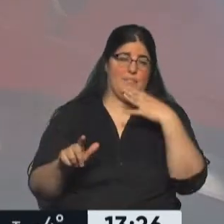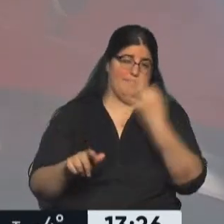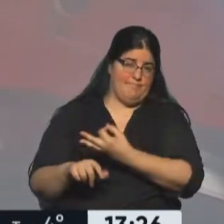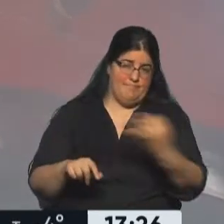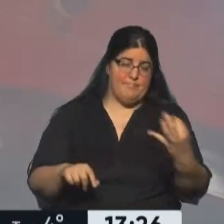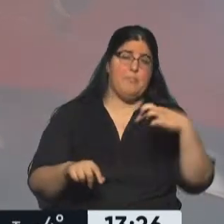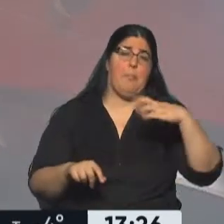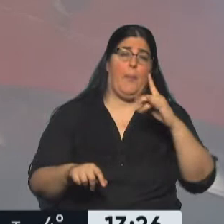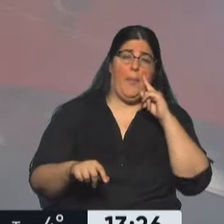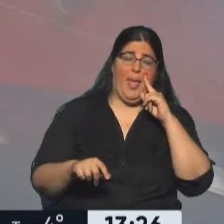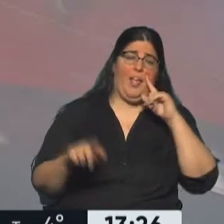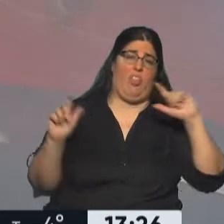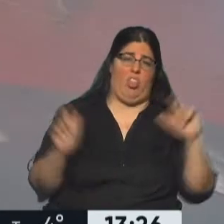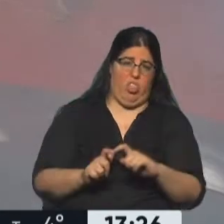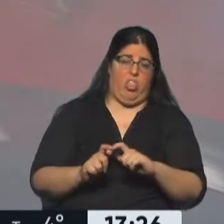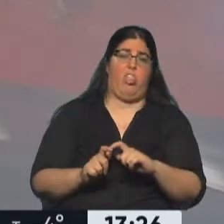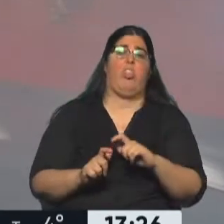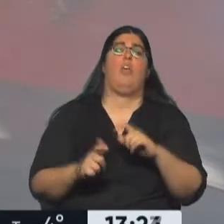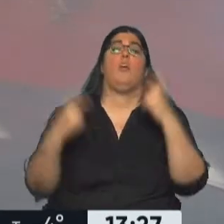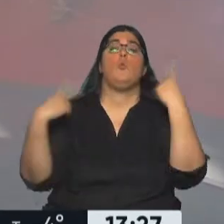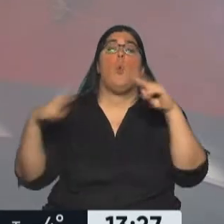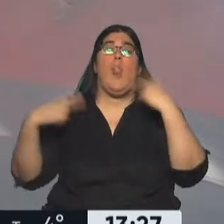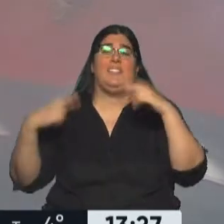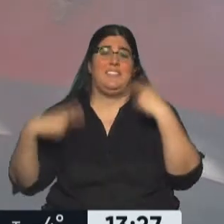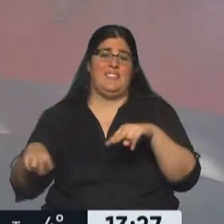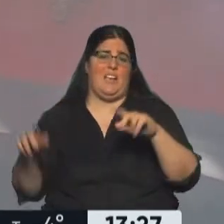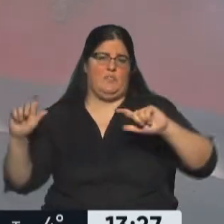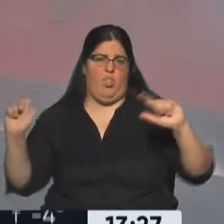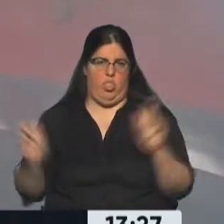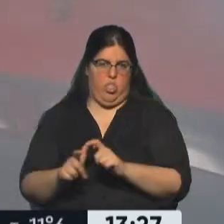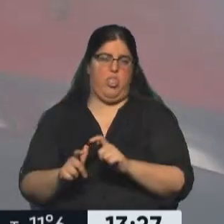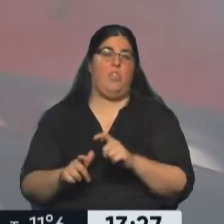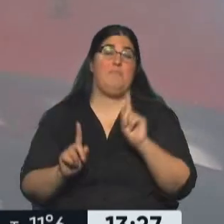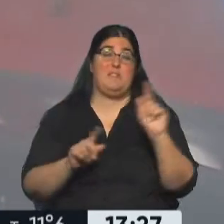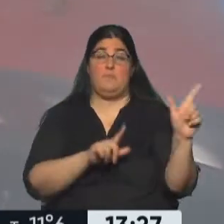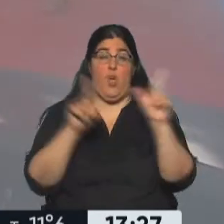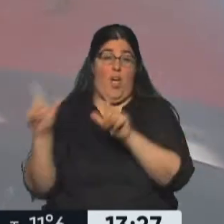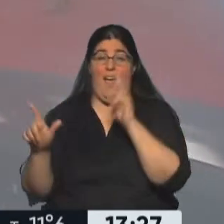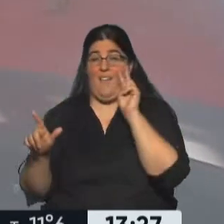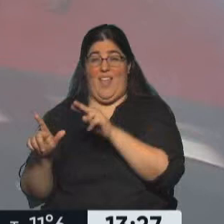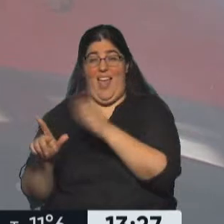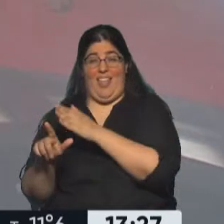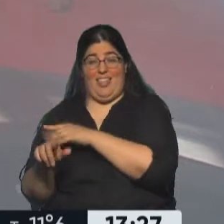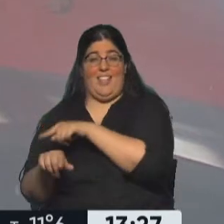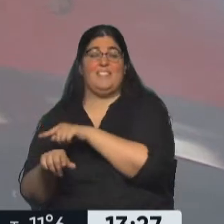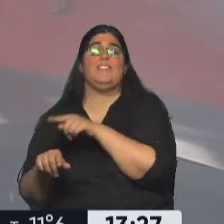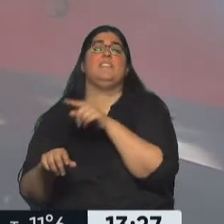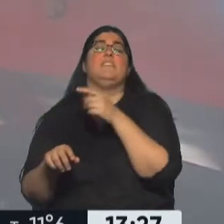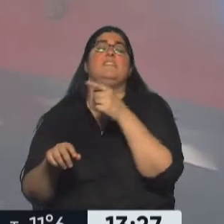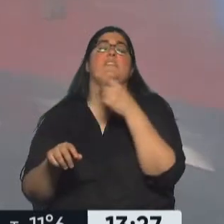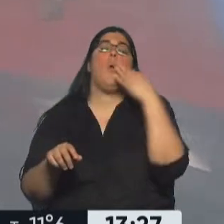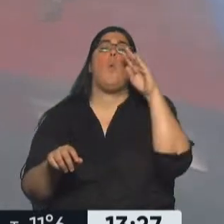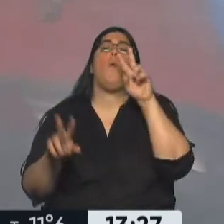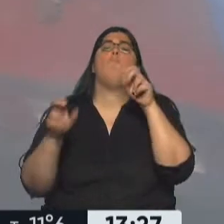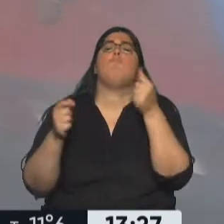caída del PBI, la caída de turistas, como veíamos en la placa anterior, una de las principales fuentes de ingreso de